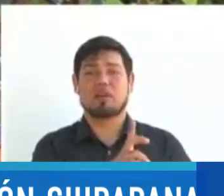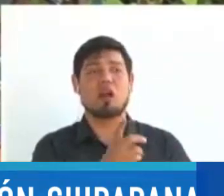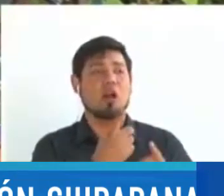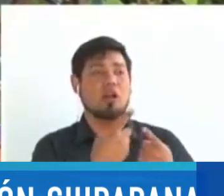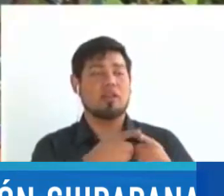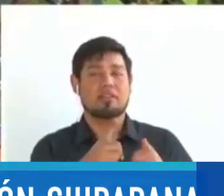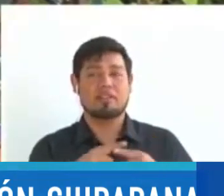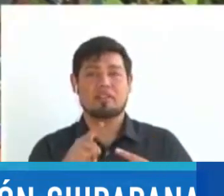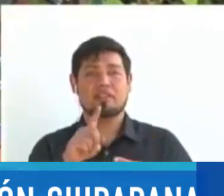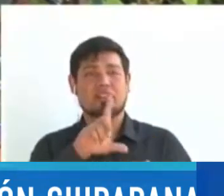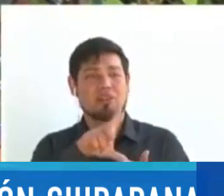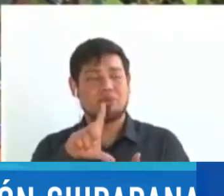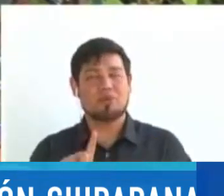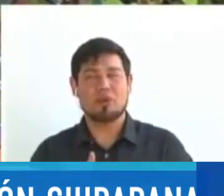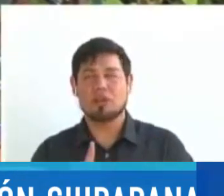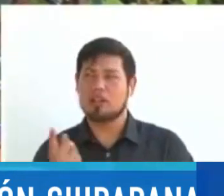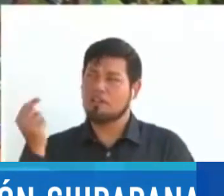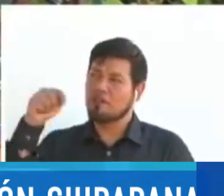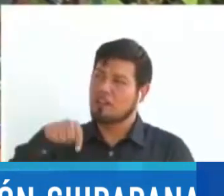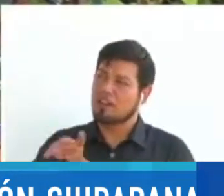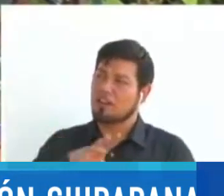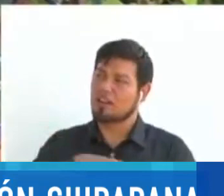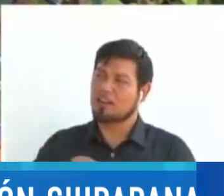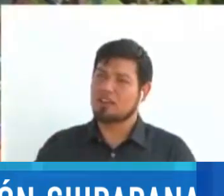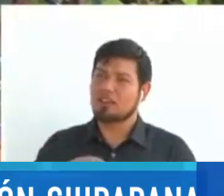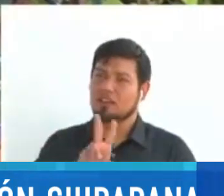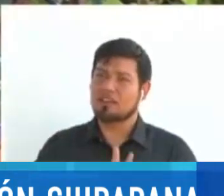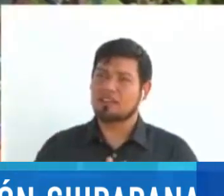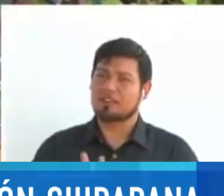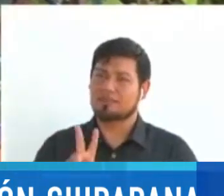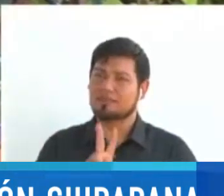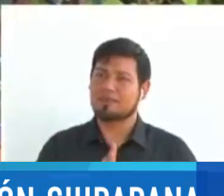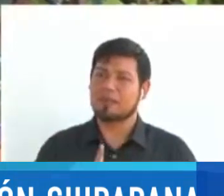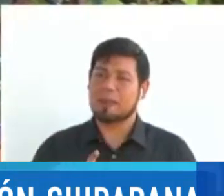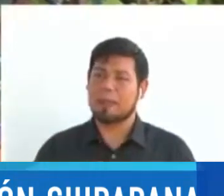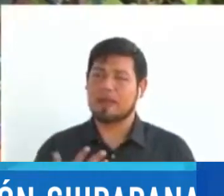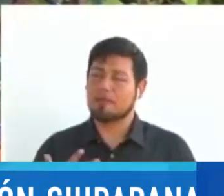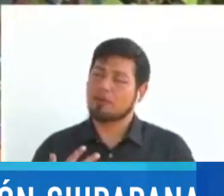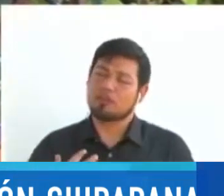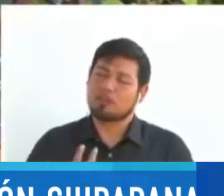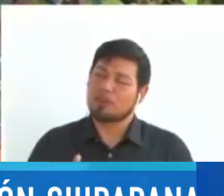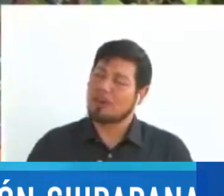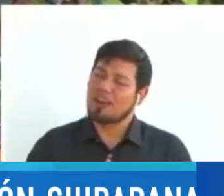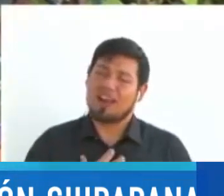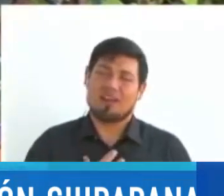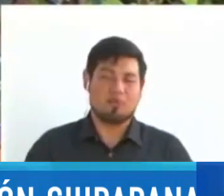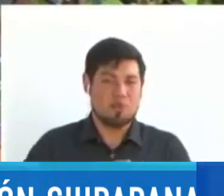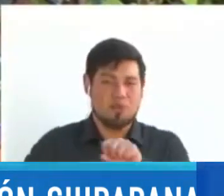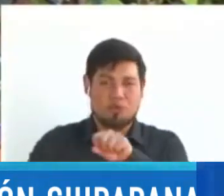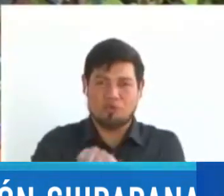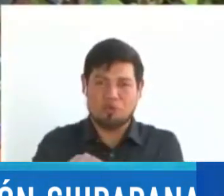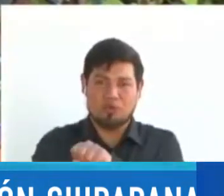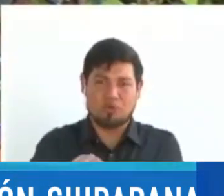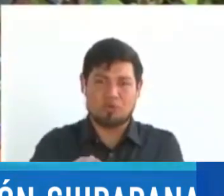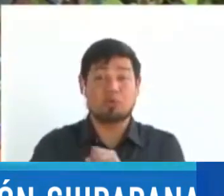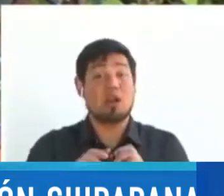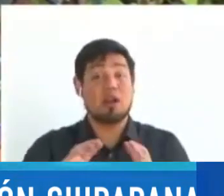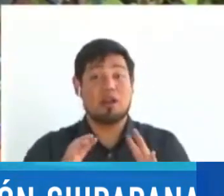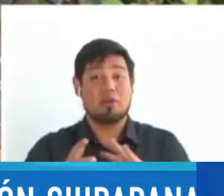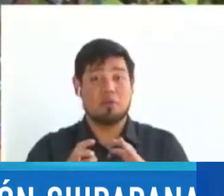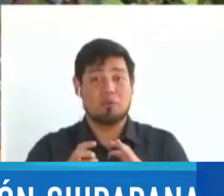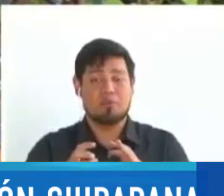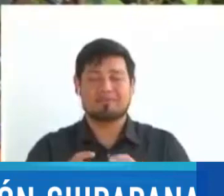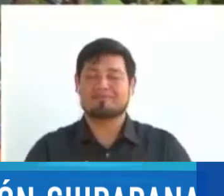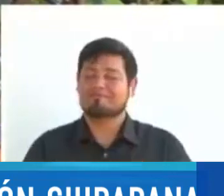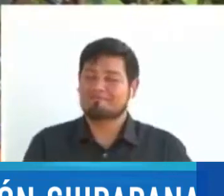volver acá es como renacer. Más allá que disfruté bastante el fútbol, pero volver a renacer con mi gente, con la que me vio nacer